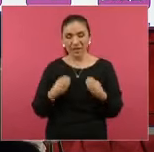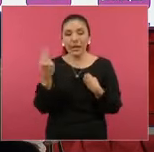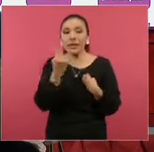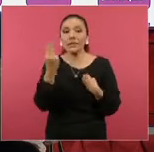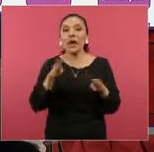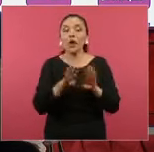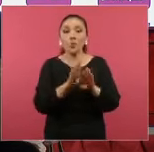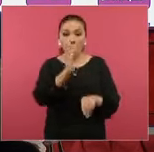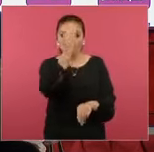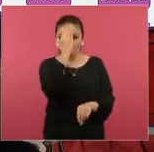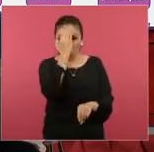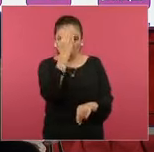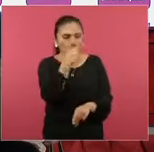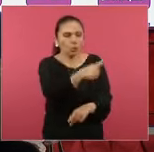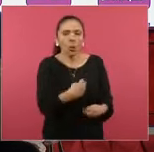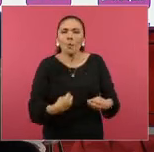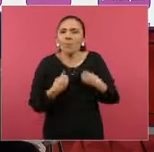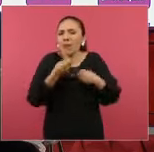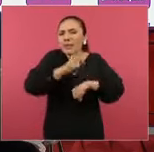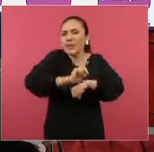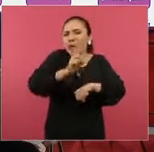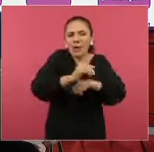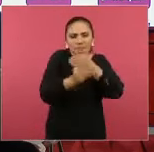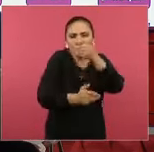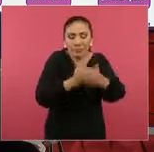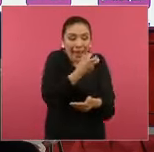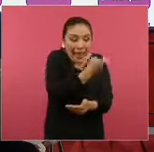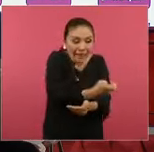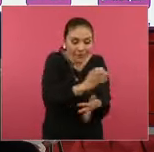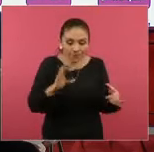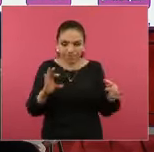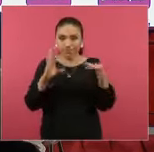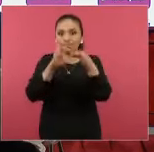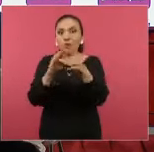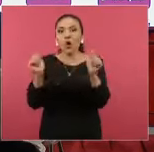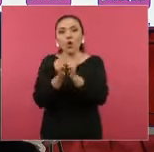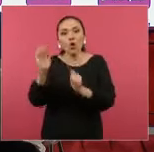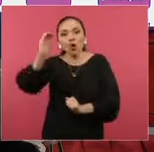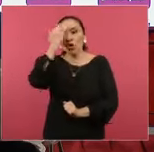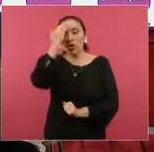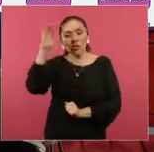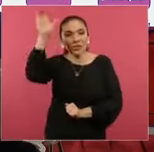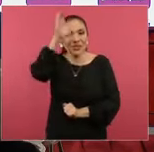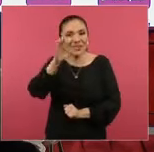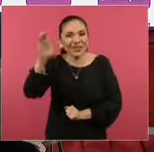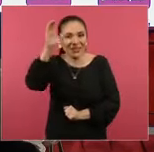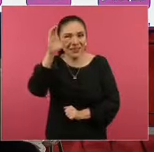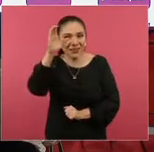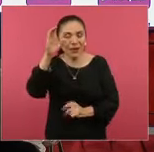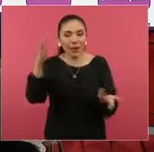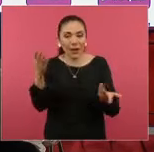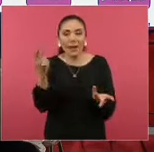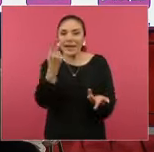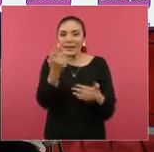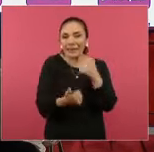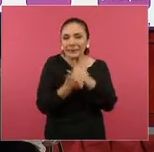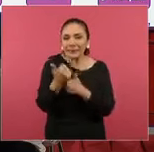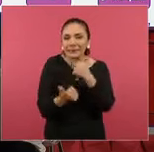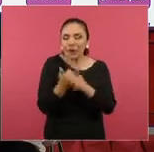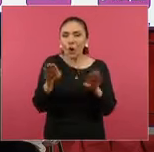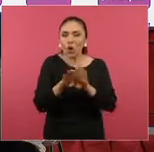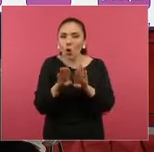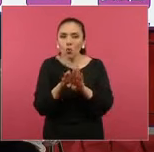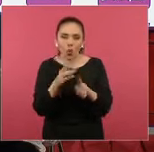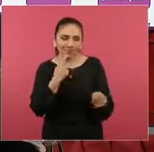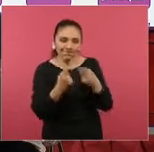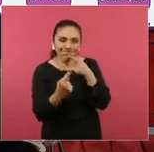conocimientos producidos en la vida cotidiana con los procesos de producción de conocimiento científico, es decir, de buscar un